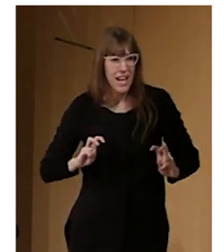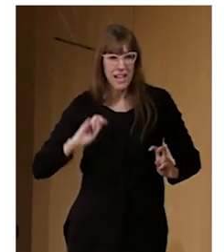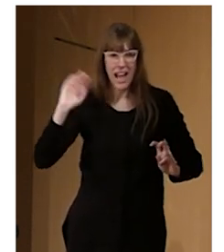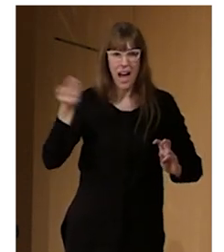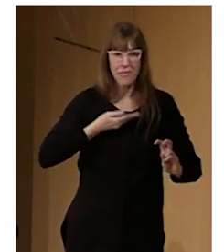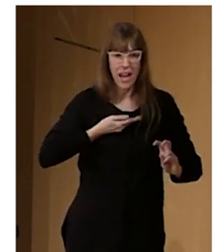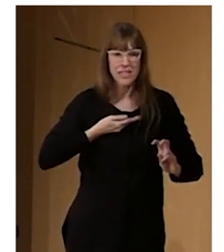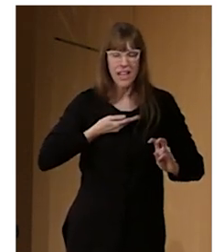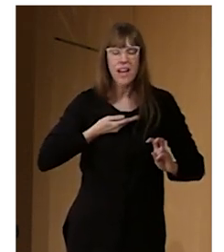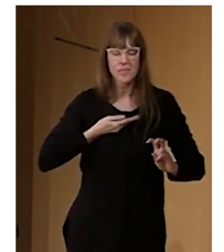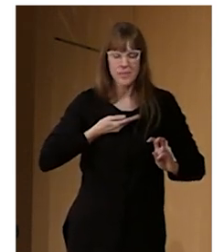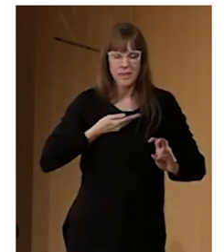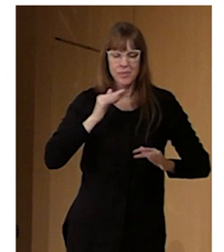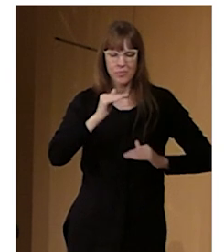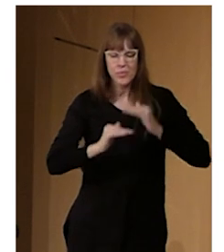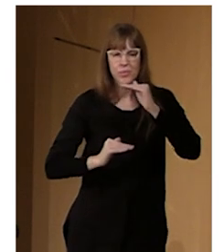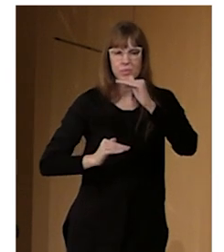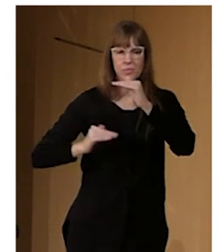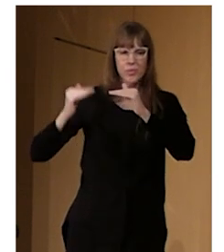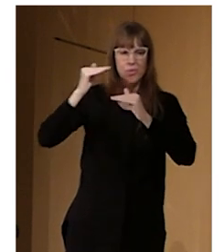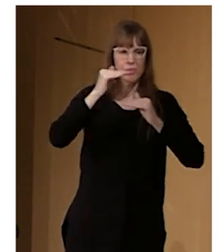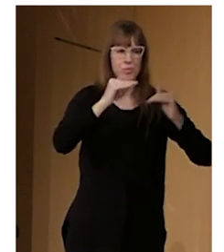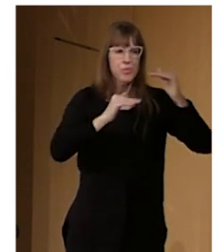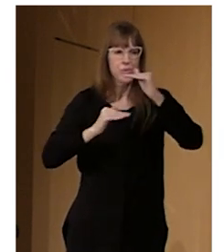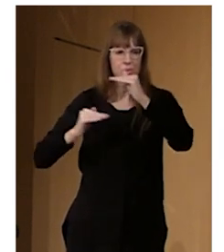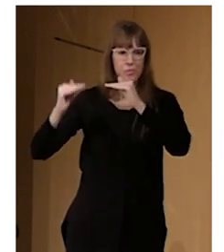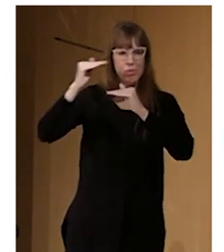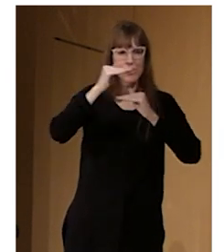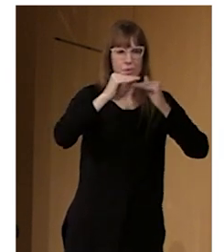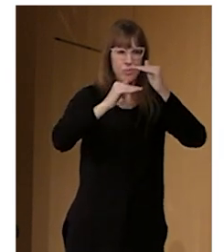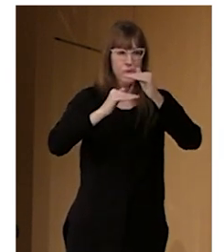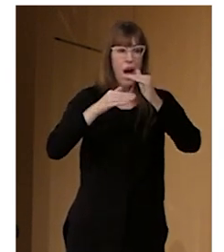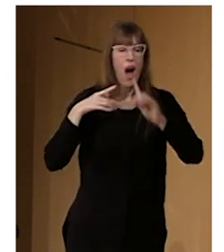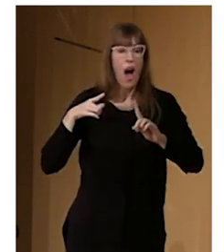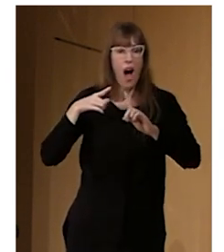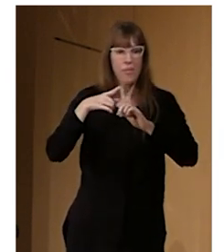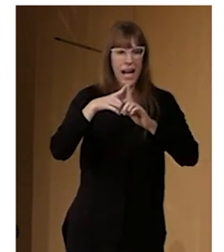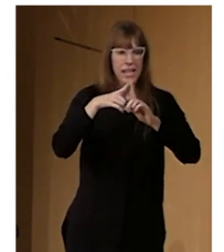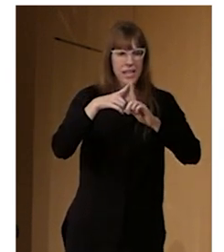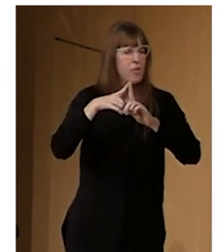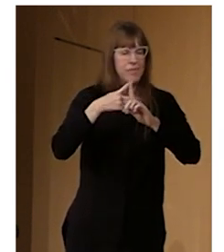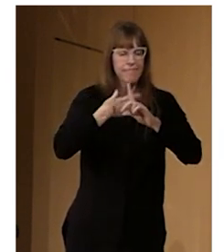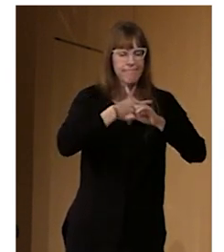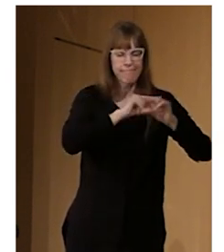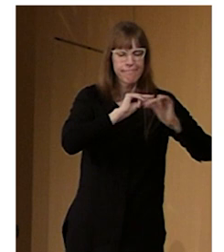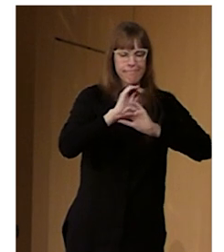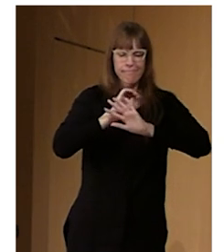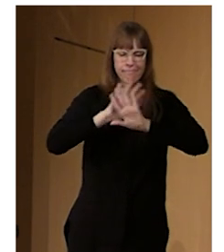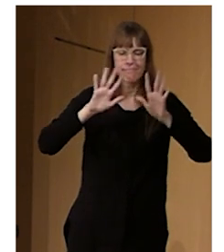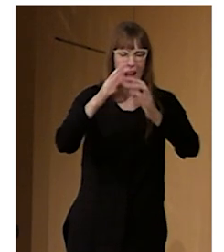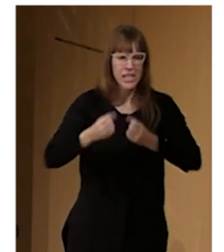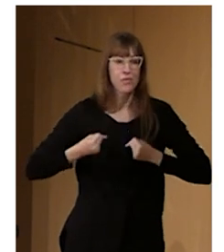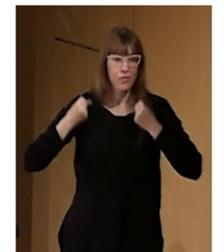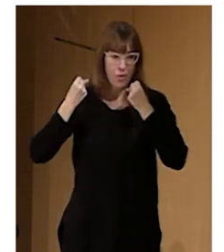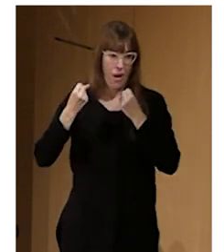mejor manera no tenemos todos que afrontar muchas situaciones complejas Y de alguna manera salir eh fortalecidos Y fortalecidas de esas de esas